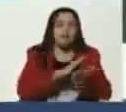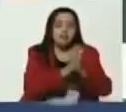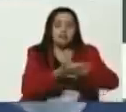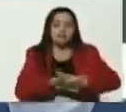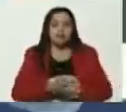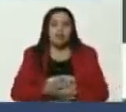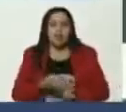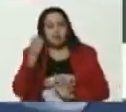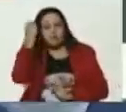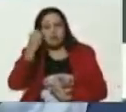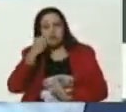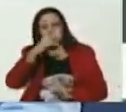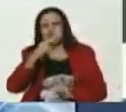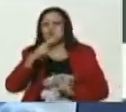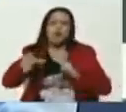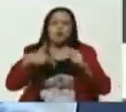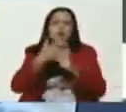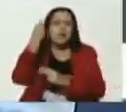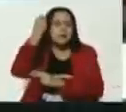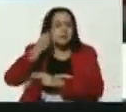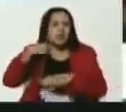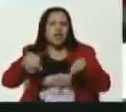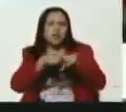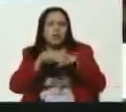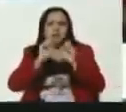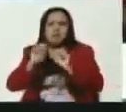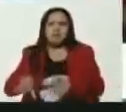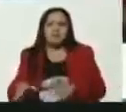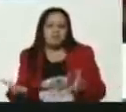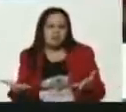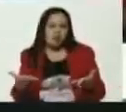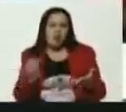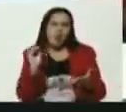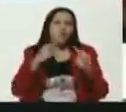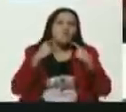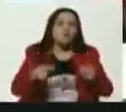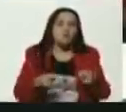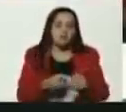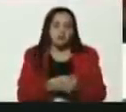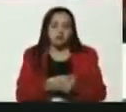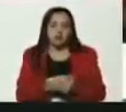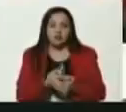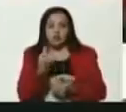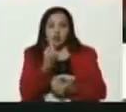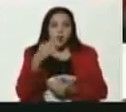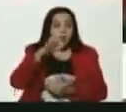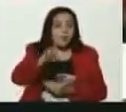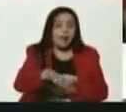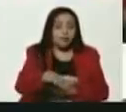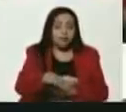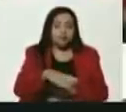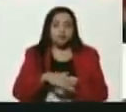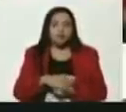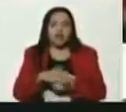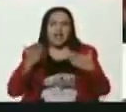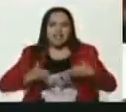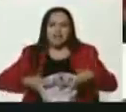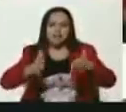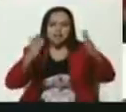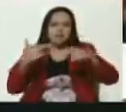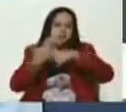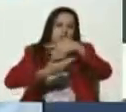que nunca la consideraron una derrota. Jamás la consideraron una derrota. Solo un paso hacia el camino de la